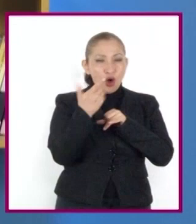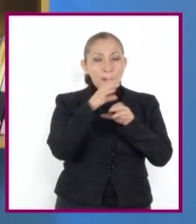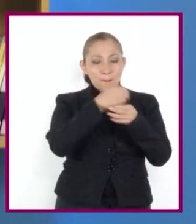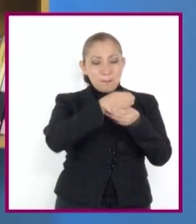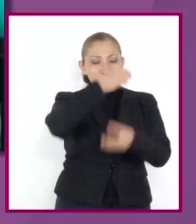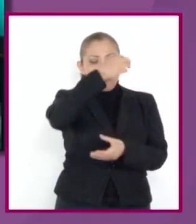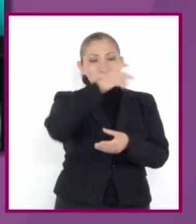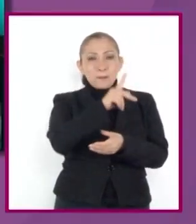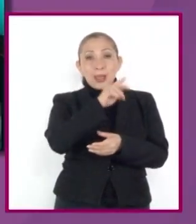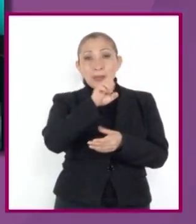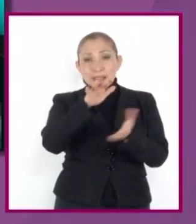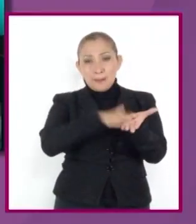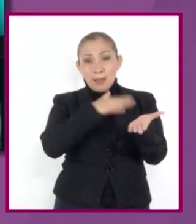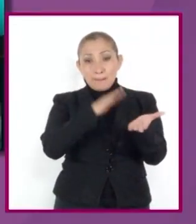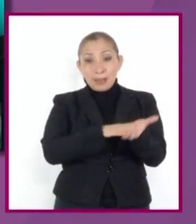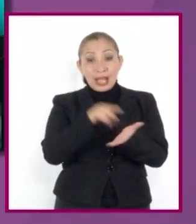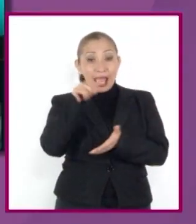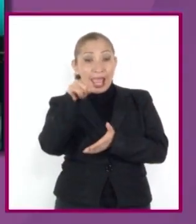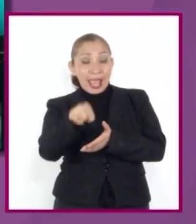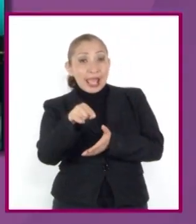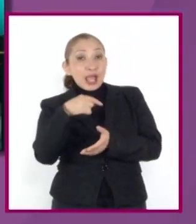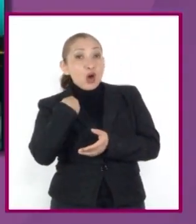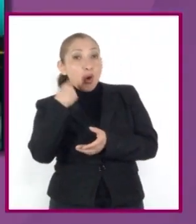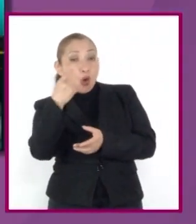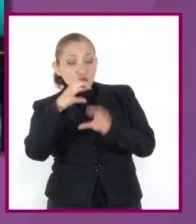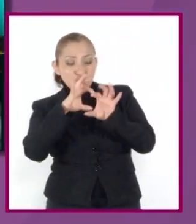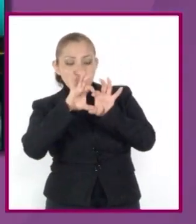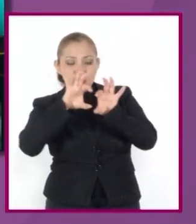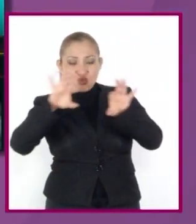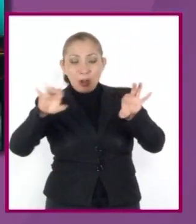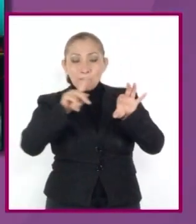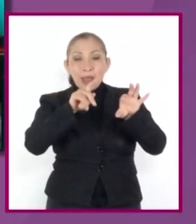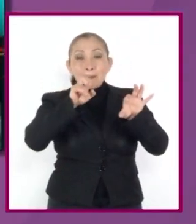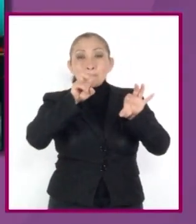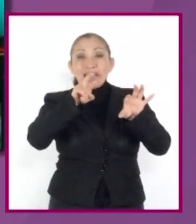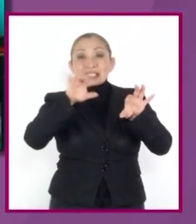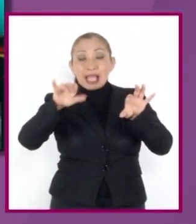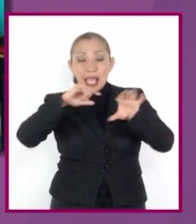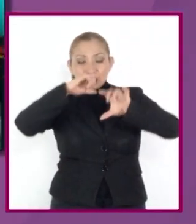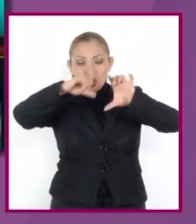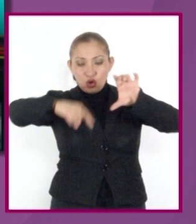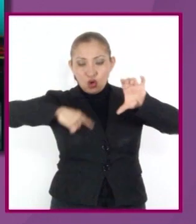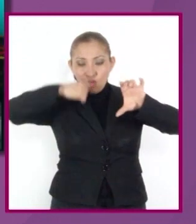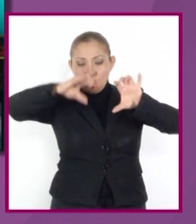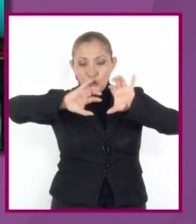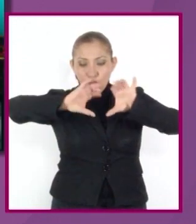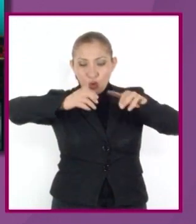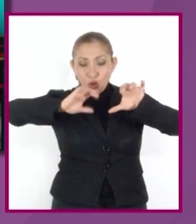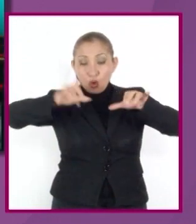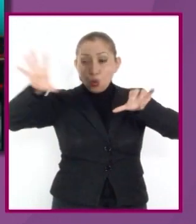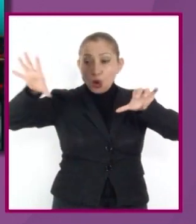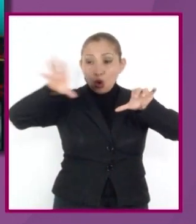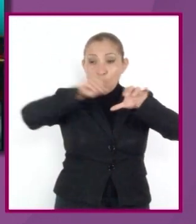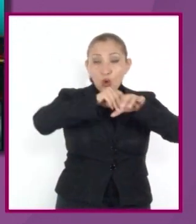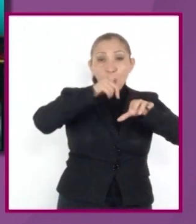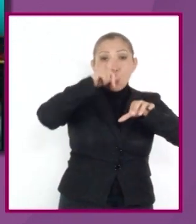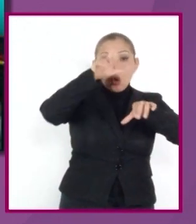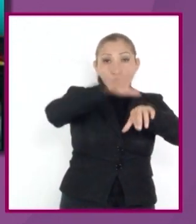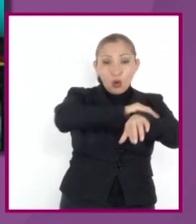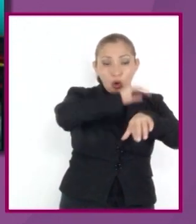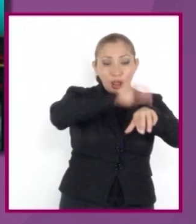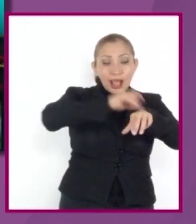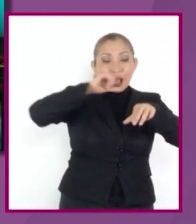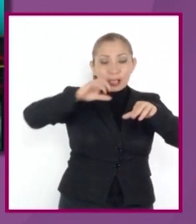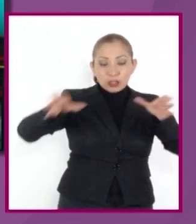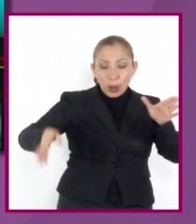los papelitos, donde en lugar de un tubo de PVC tenemos un rodillo que al cargarse eléctricamente hace